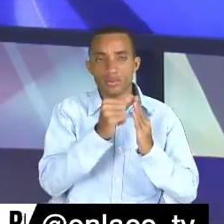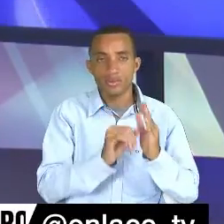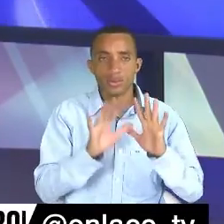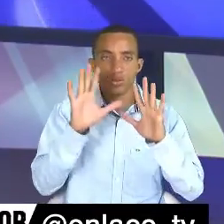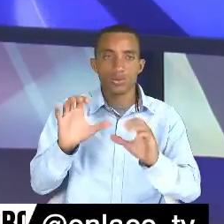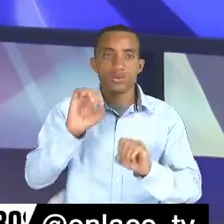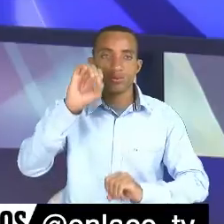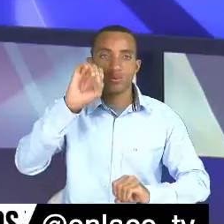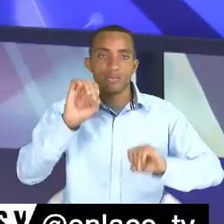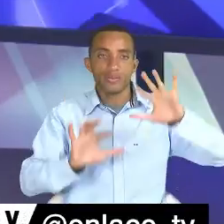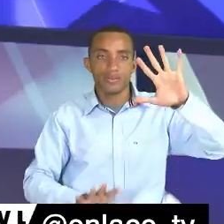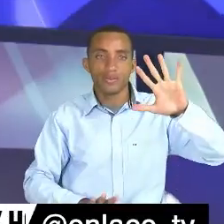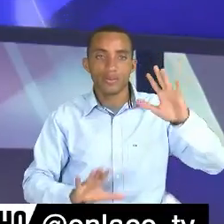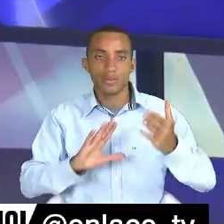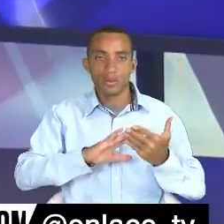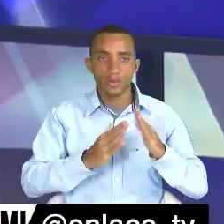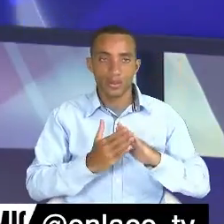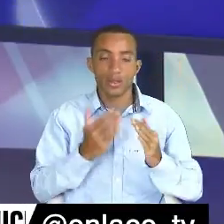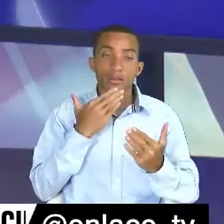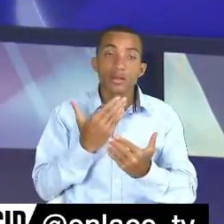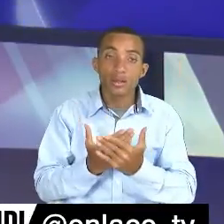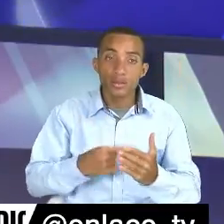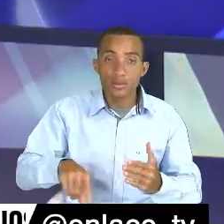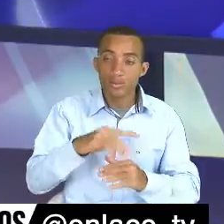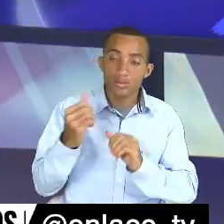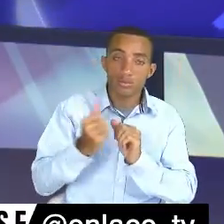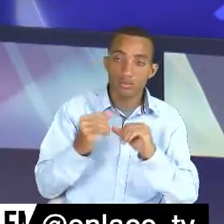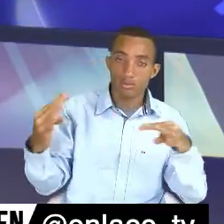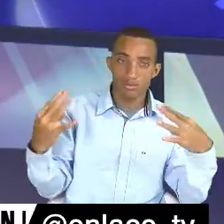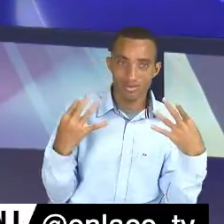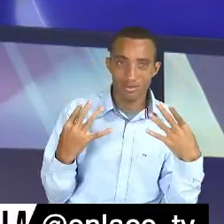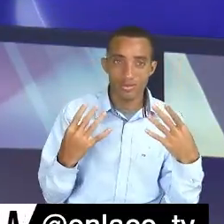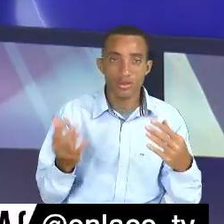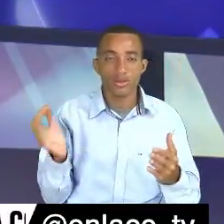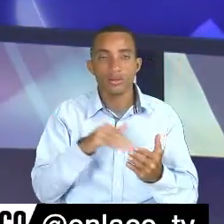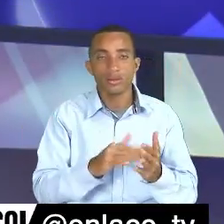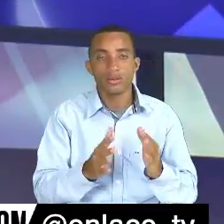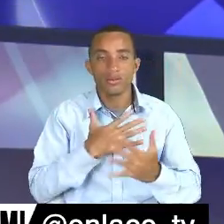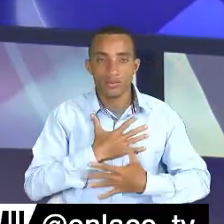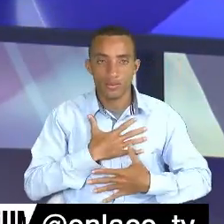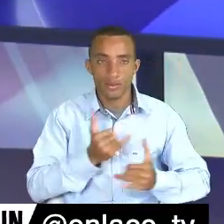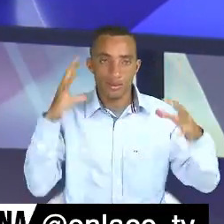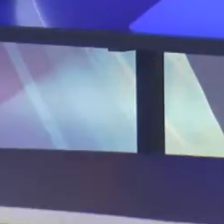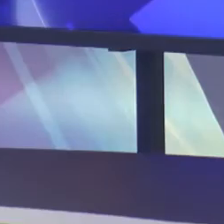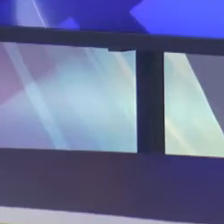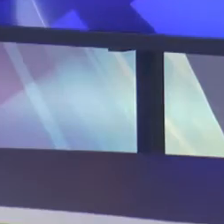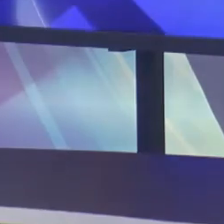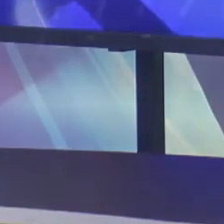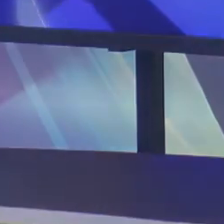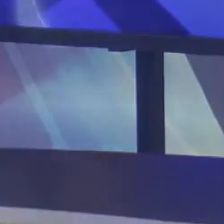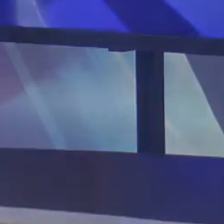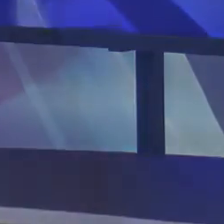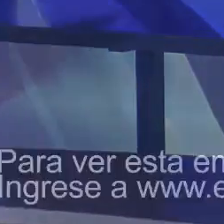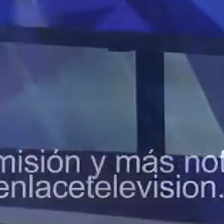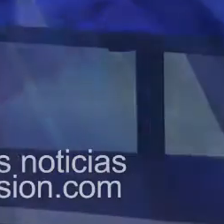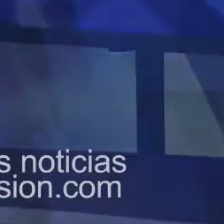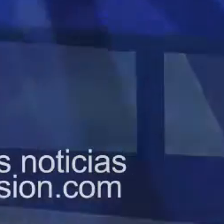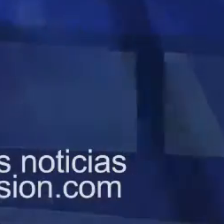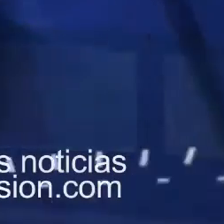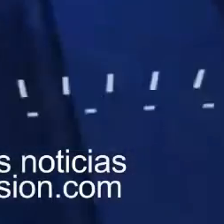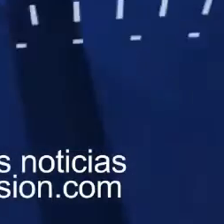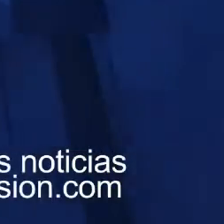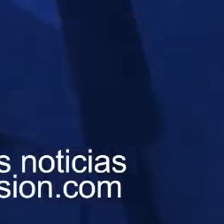de Isagen en Comunidad. Gracias a ustedes por habernos acompañado una vez más y que tengan todos una feliz noche.